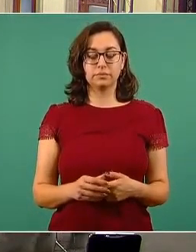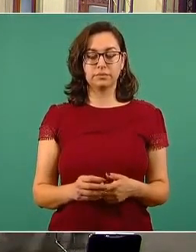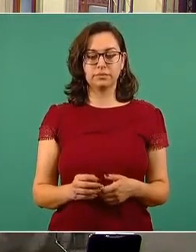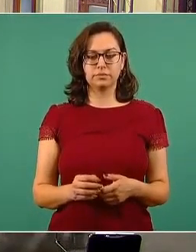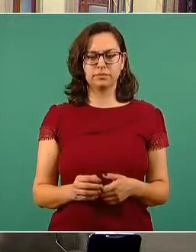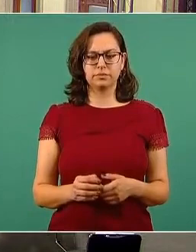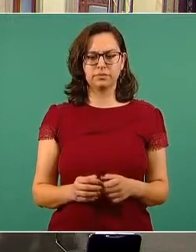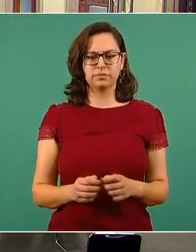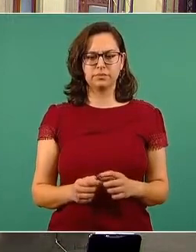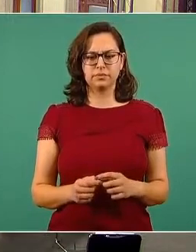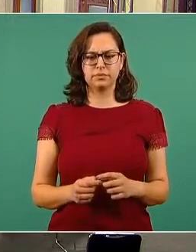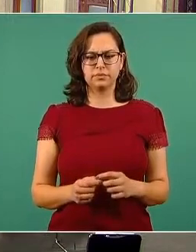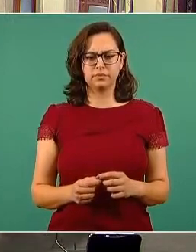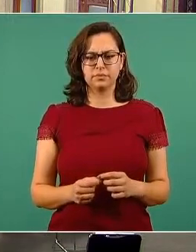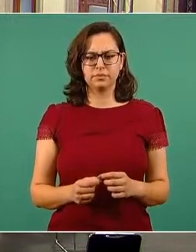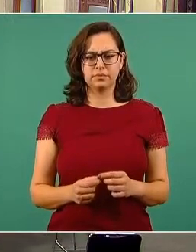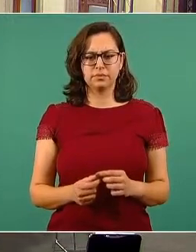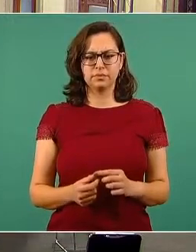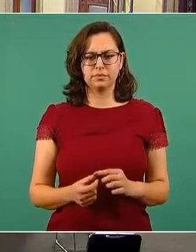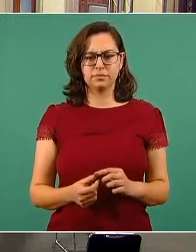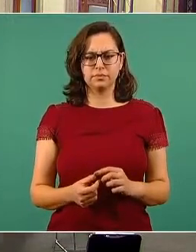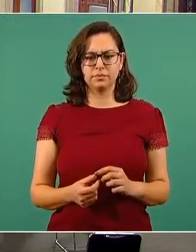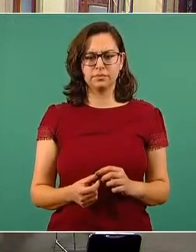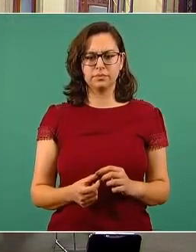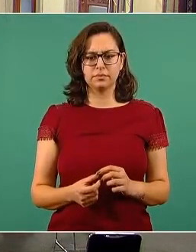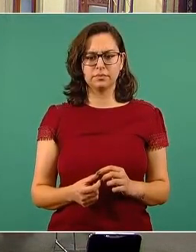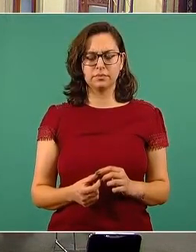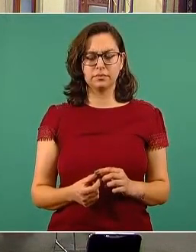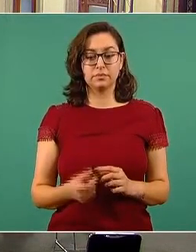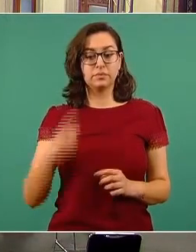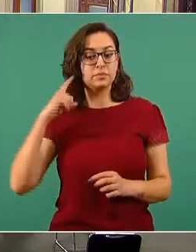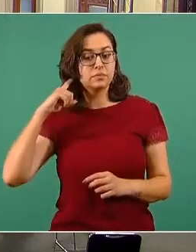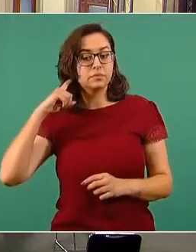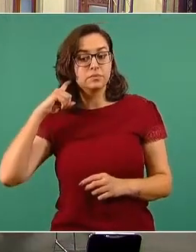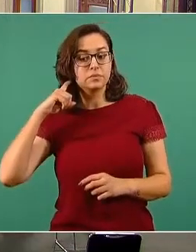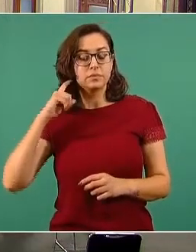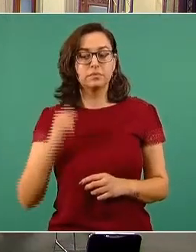Saludable. ¿Sí sirve? Sí.